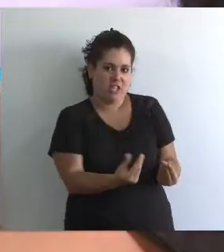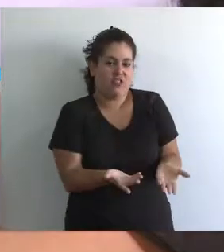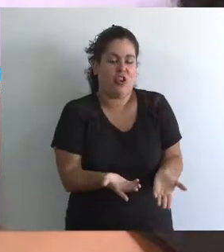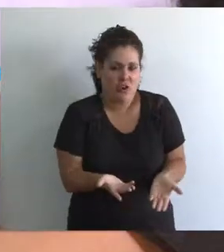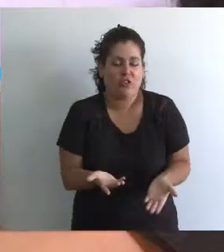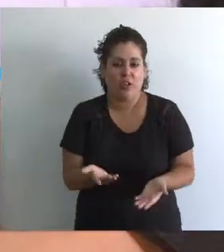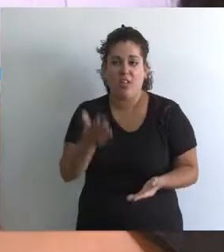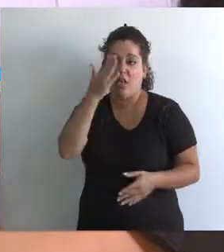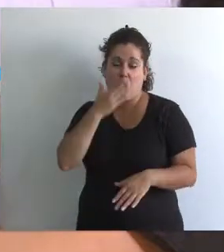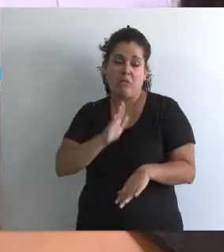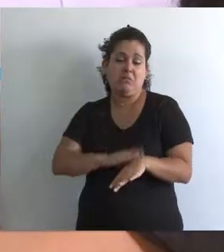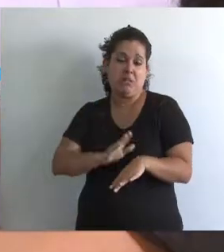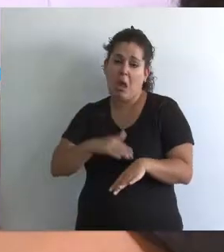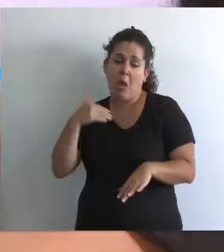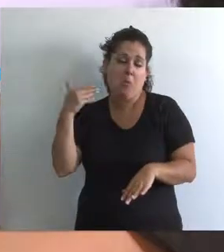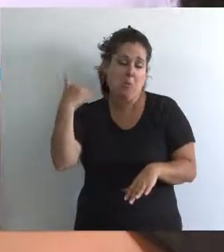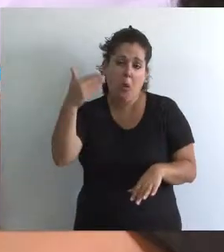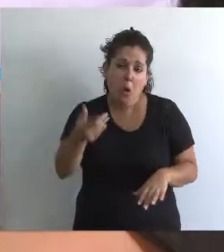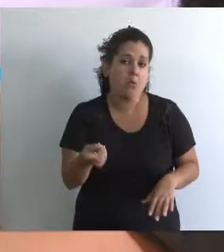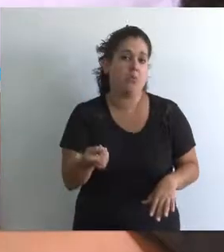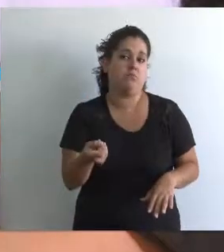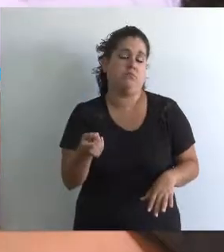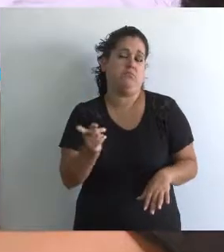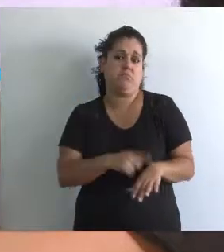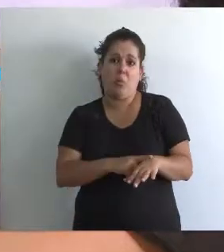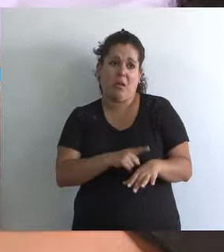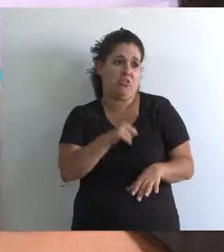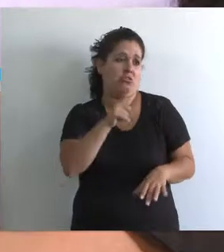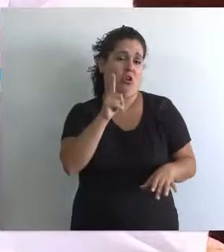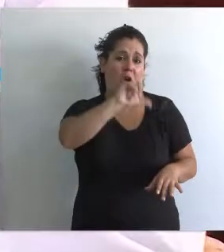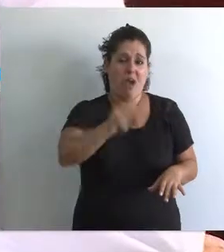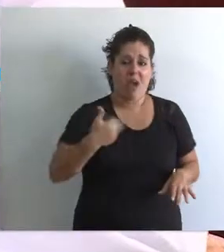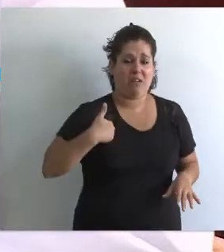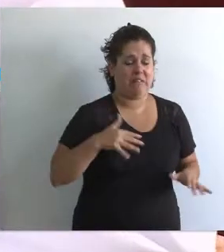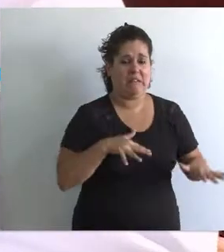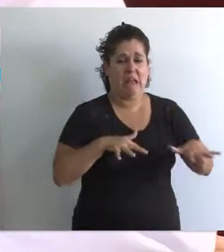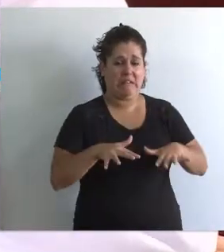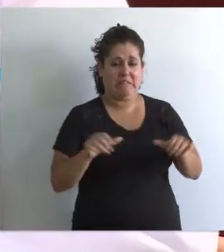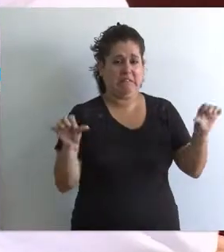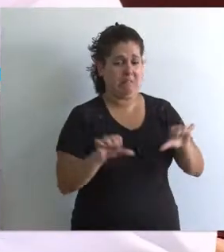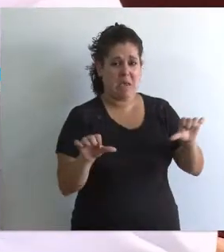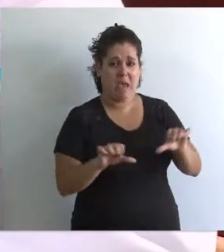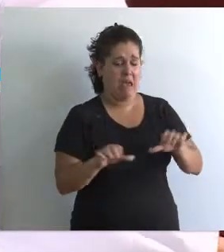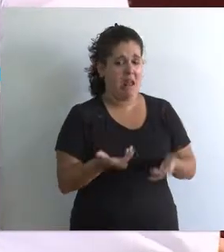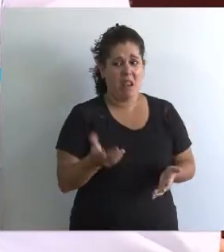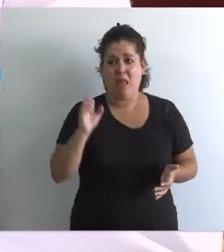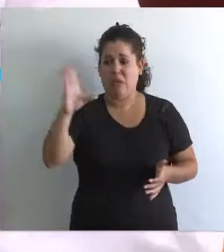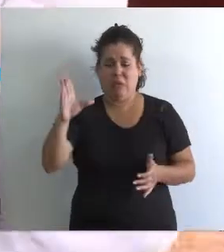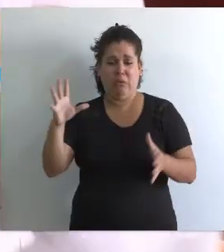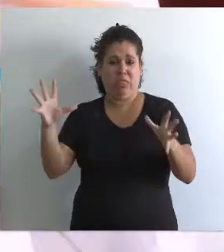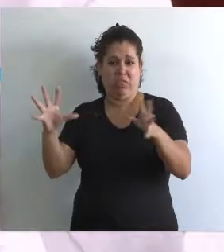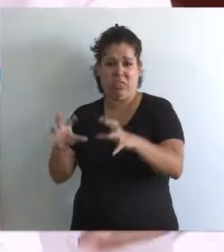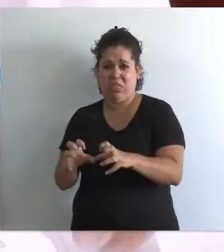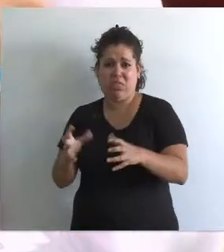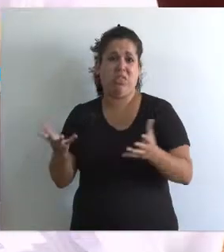¿no? De contención. Después el tiempo de destrucción que sufrió la Argentina, de crisis, el